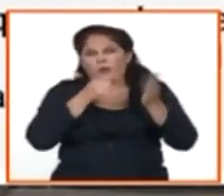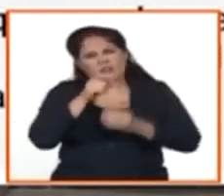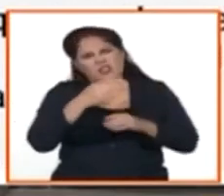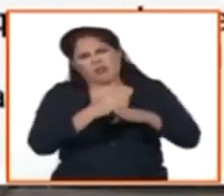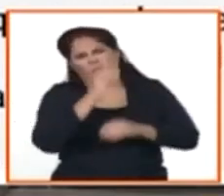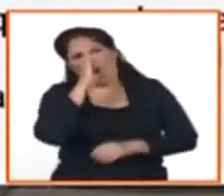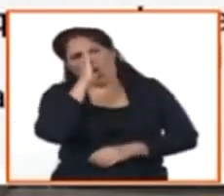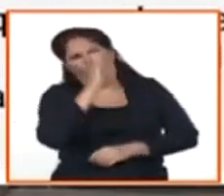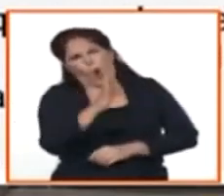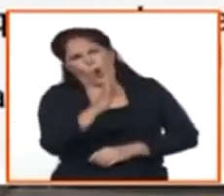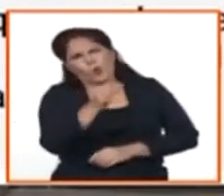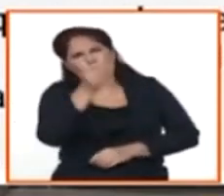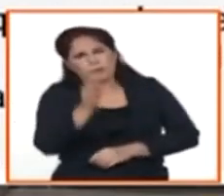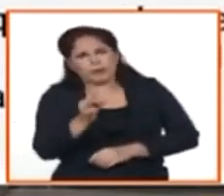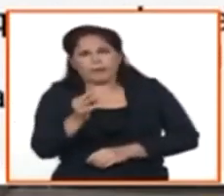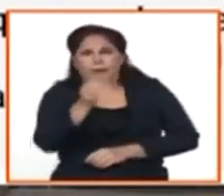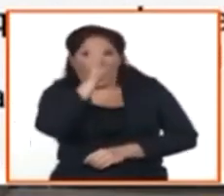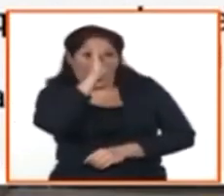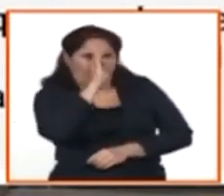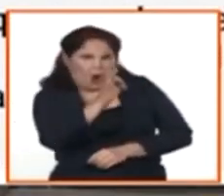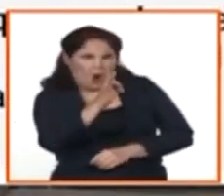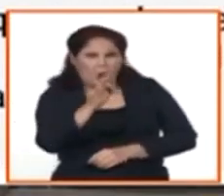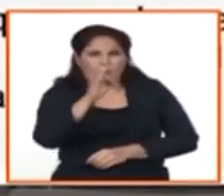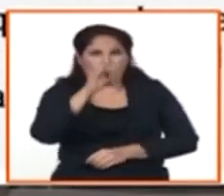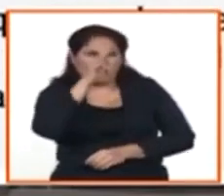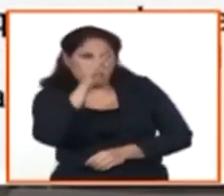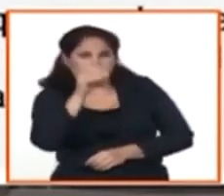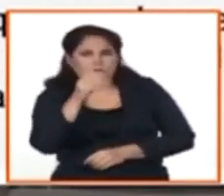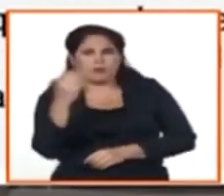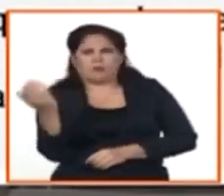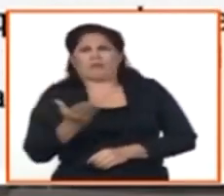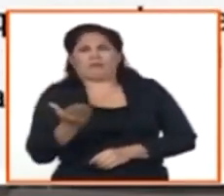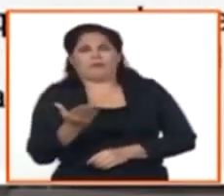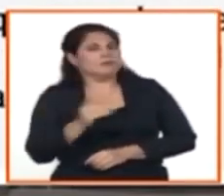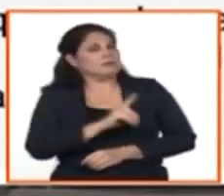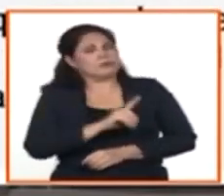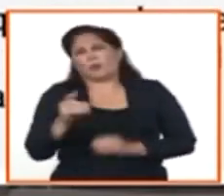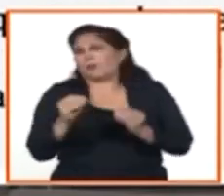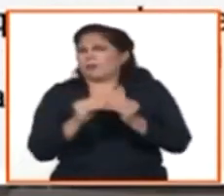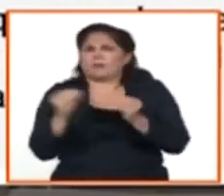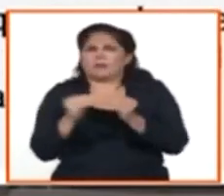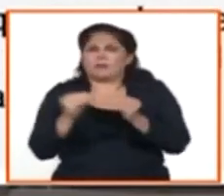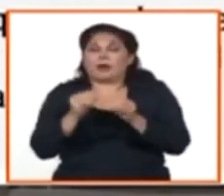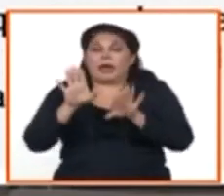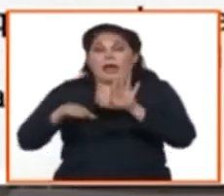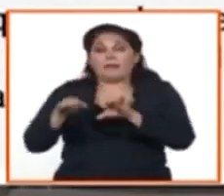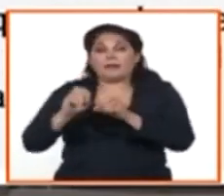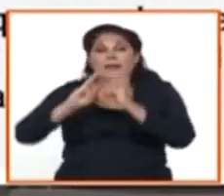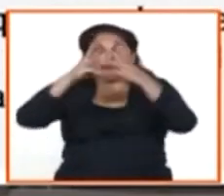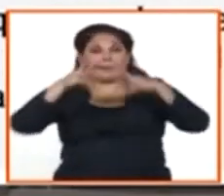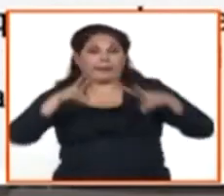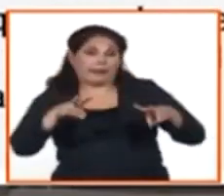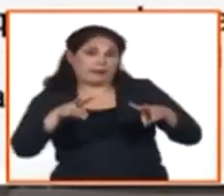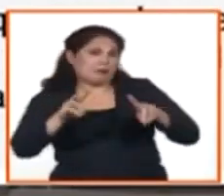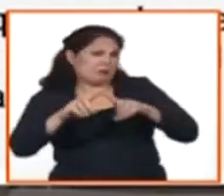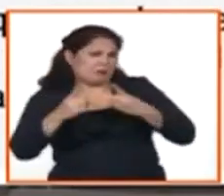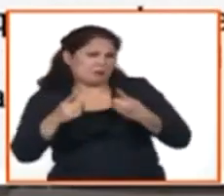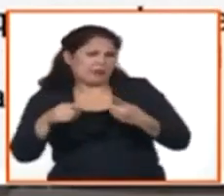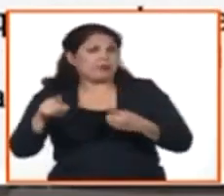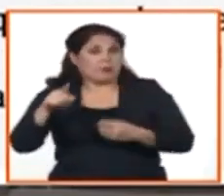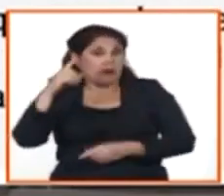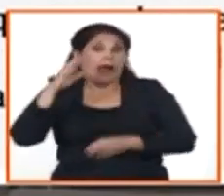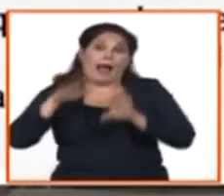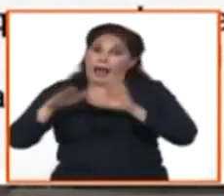que cristaliza en ofensas, amenazas y violencia, y que generalmente se quedan en el ámbito de las redes sociales, pero que, como